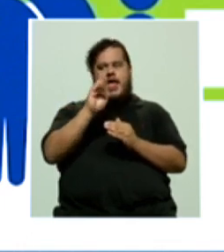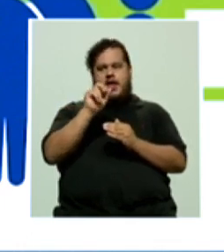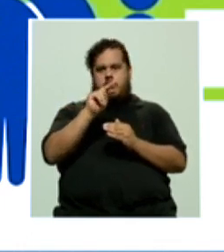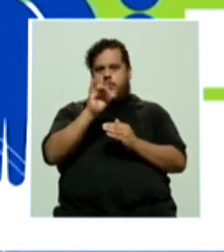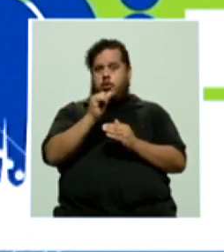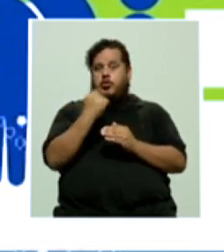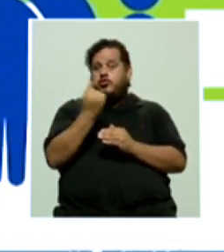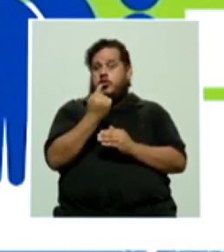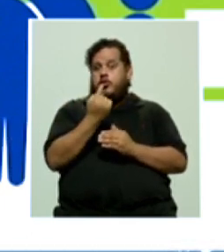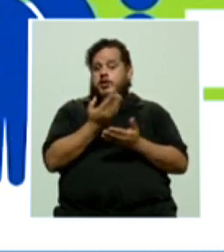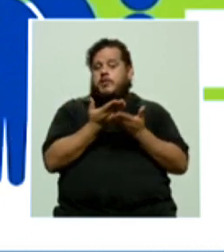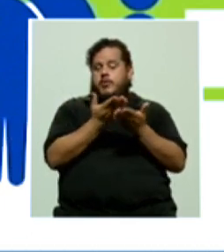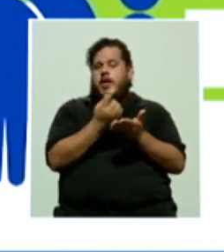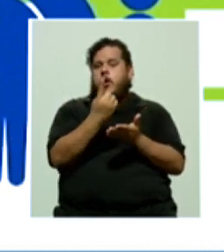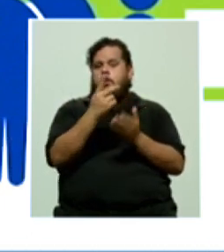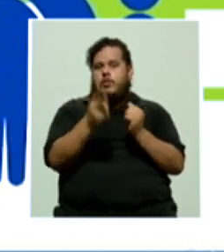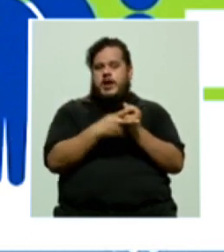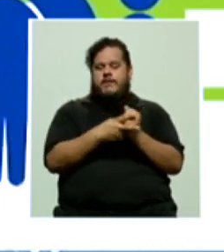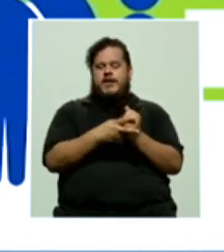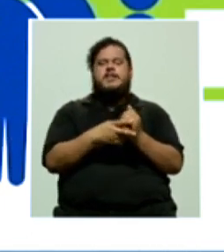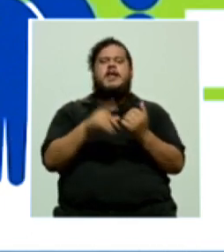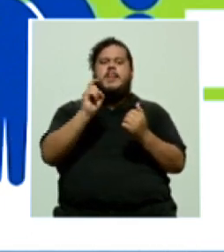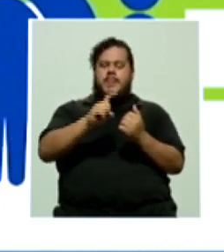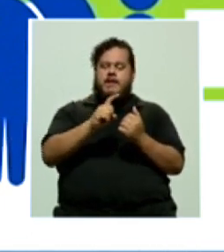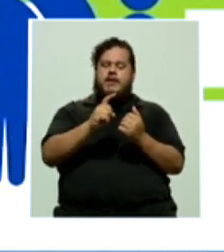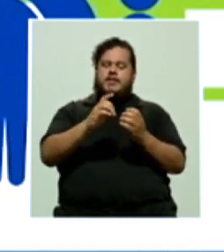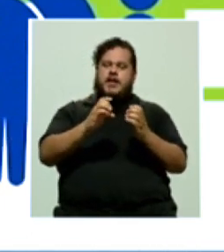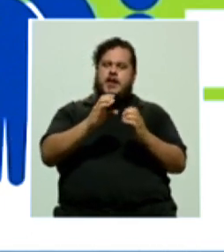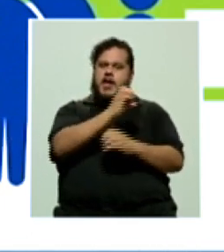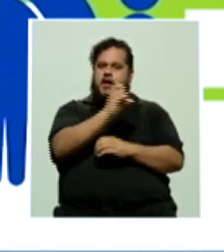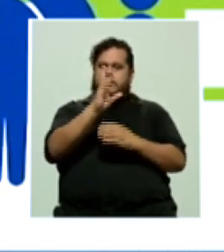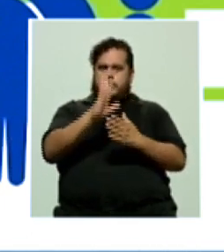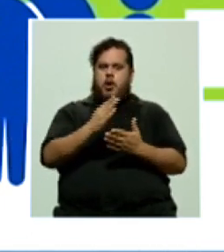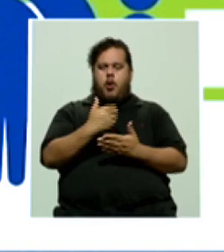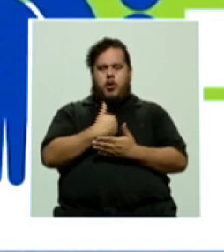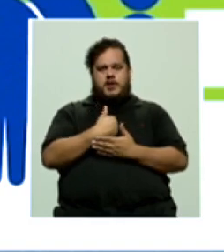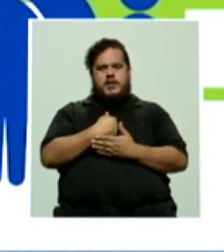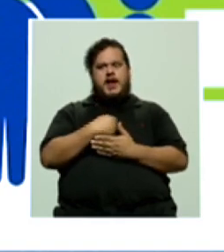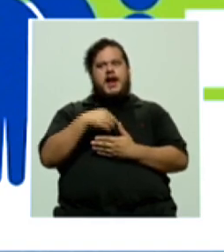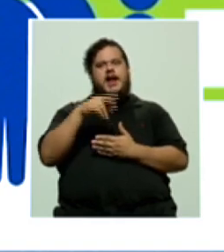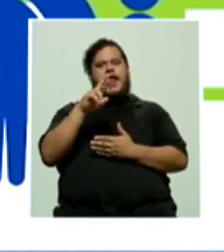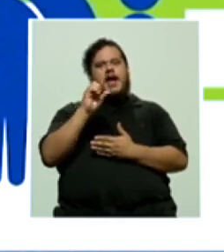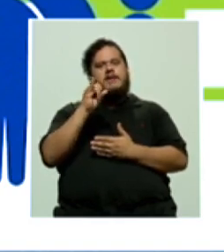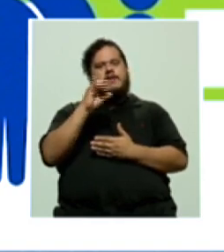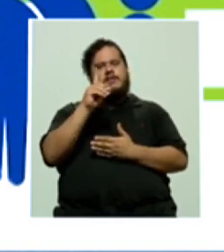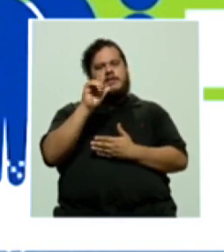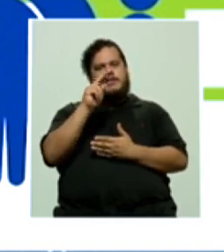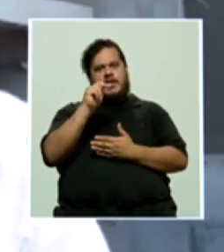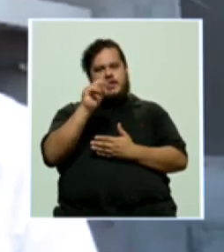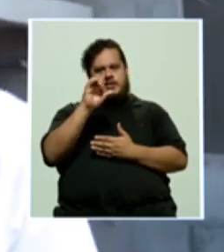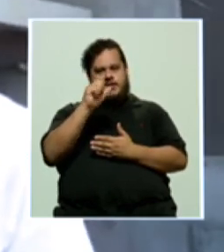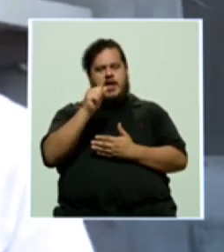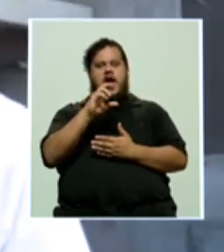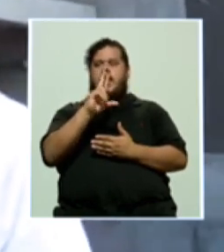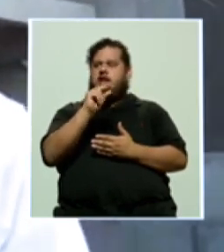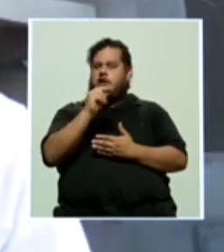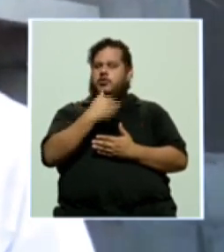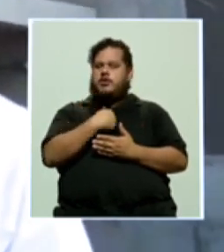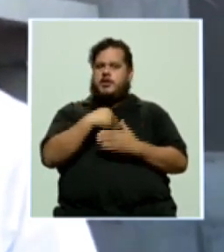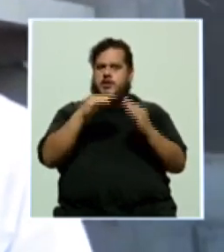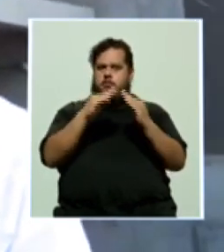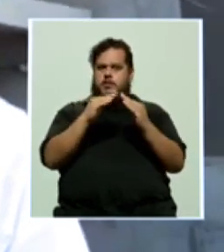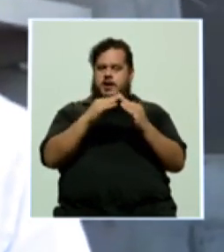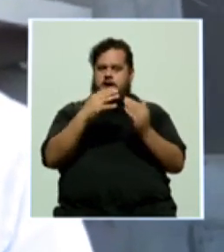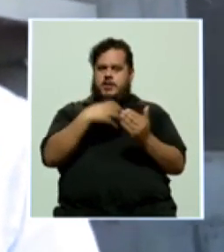otorga una vez. Ser costarricense o tener la residencia legalizada y no tener casa propia. Al mismo tiempo, esas